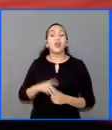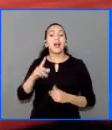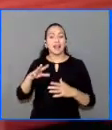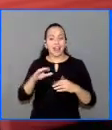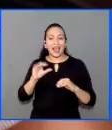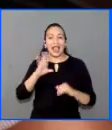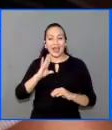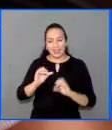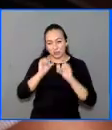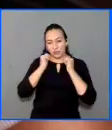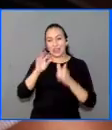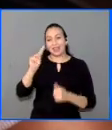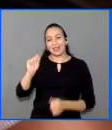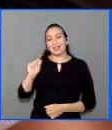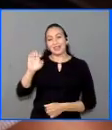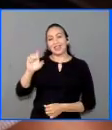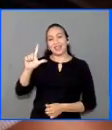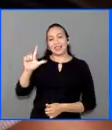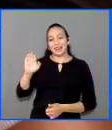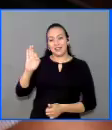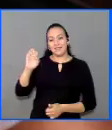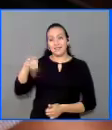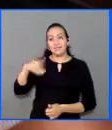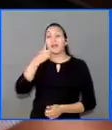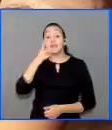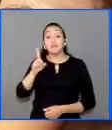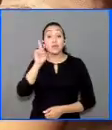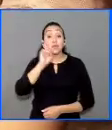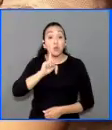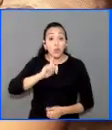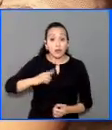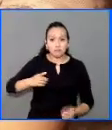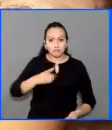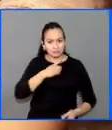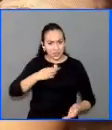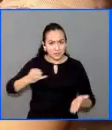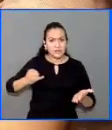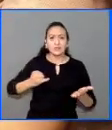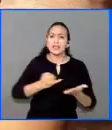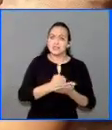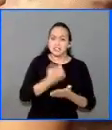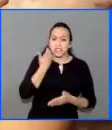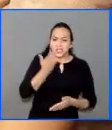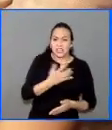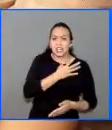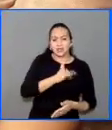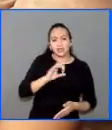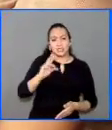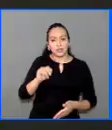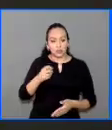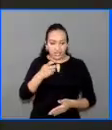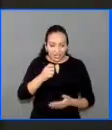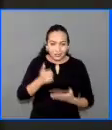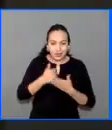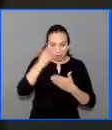de las personas gestantes va de la mano de los derechos humanos y del empoderamiento de las personas. Para el canal del Poder